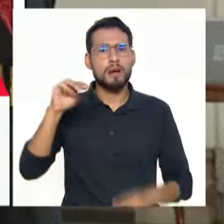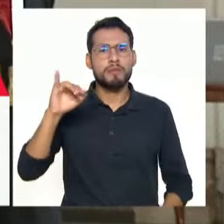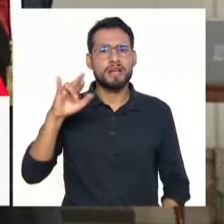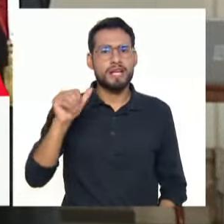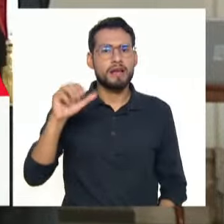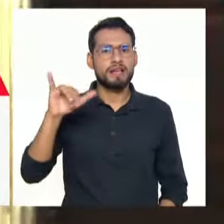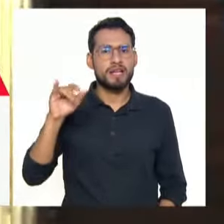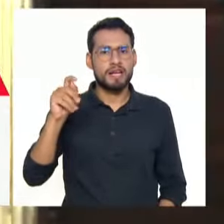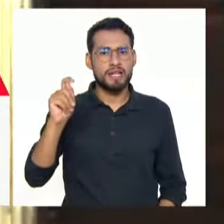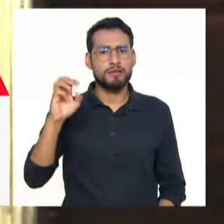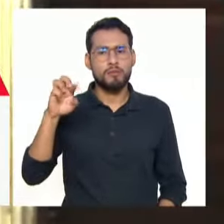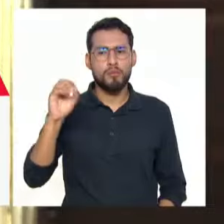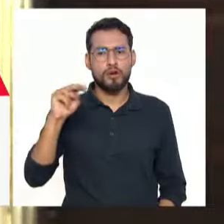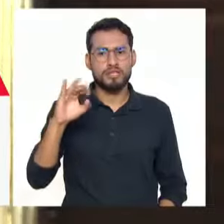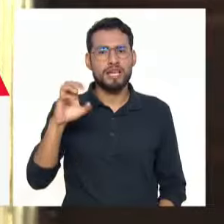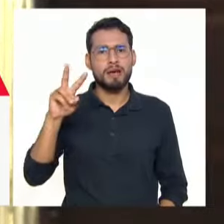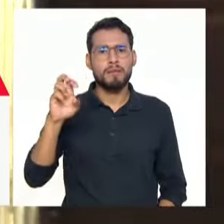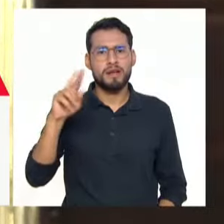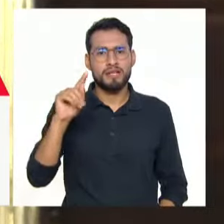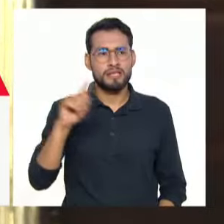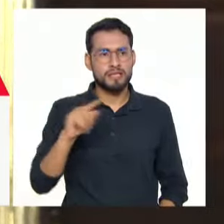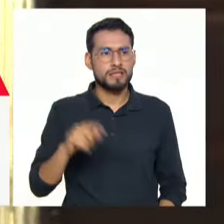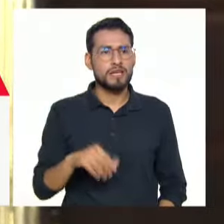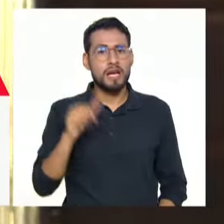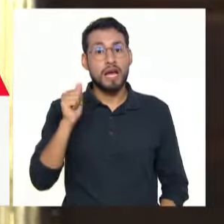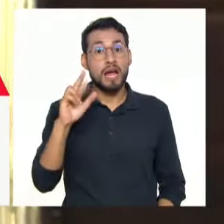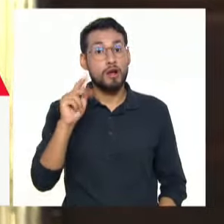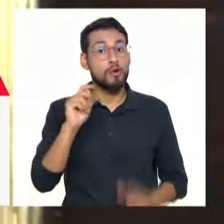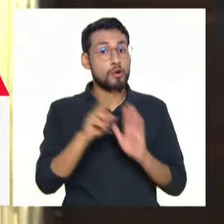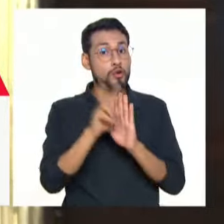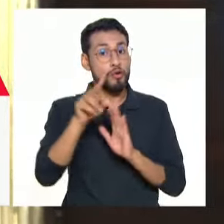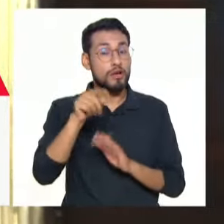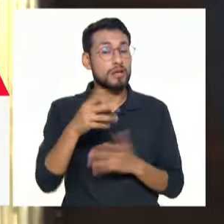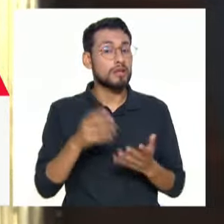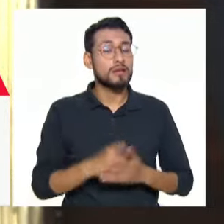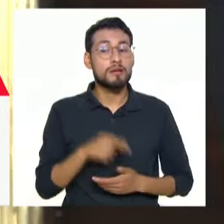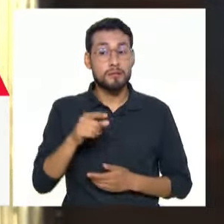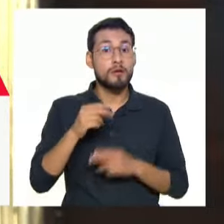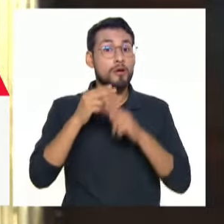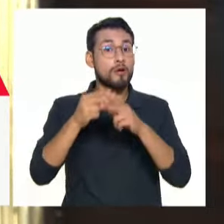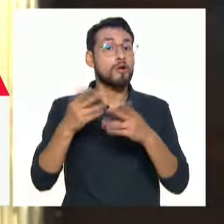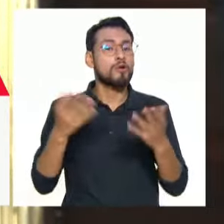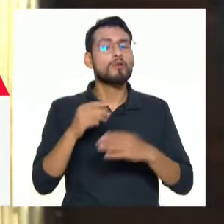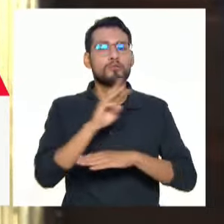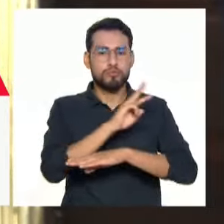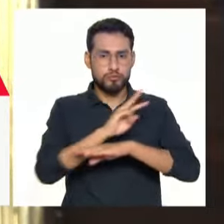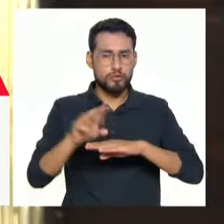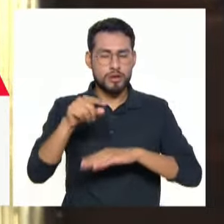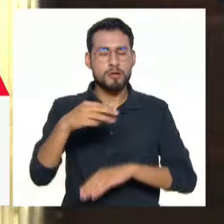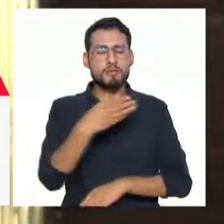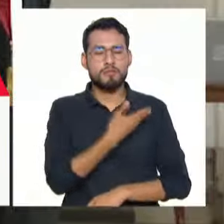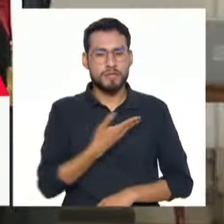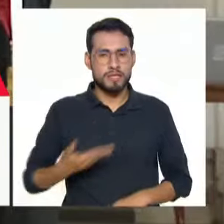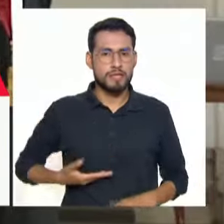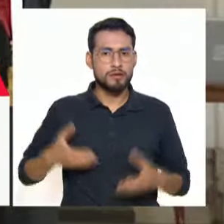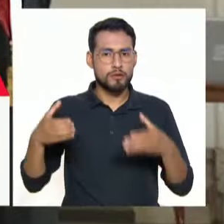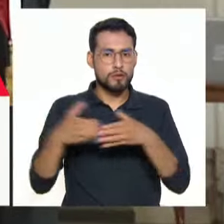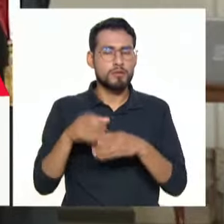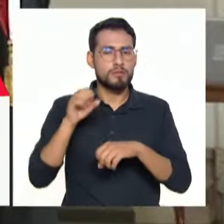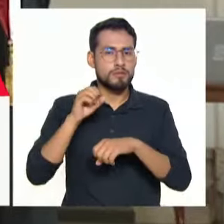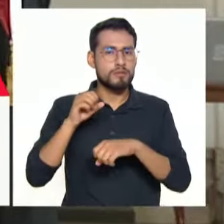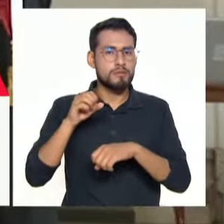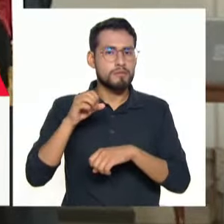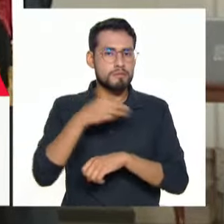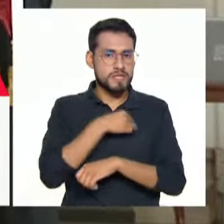Miriam Janet Ponce Vértiz. Artículo 2. La declaración jurada de la ministra nombrada es publicada en la página web de la Presidencia del Consejo